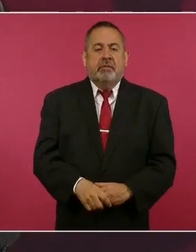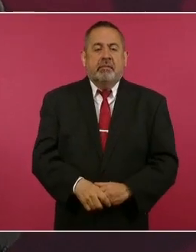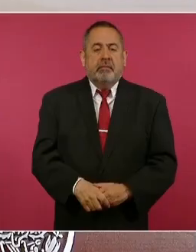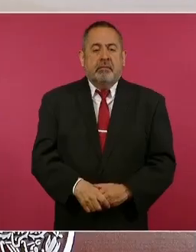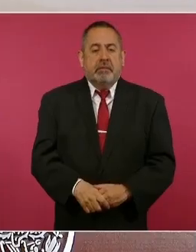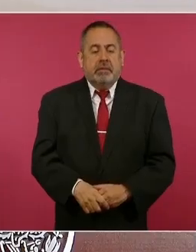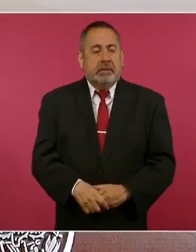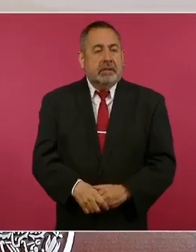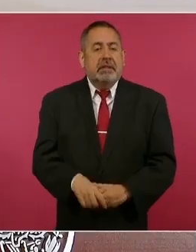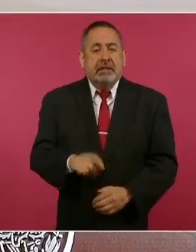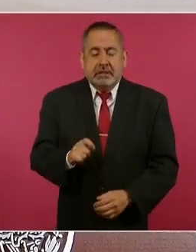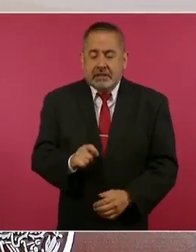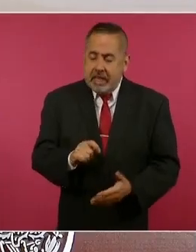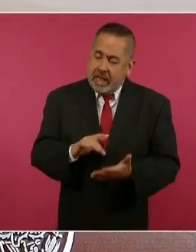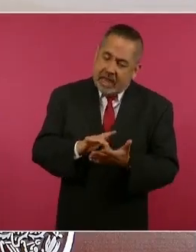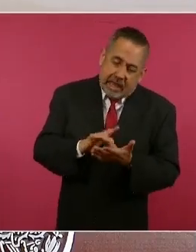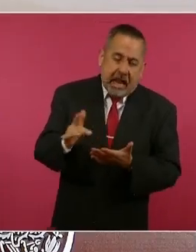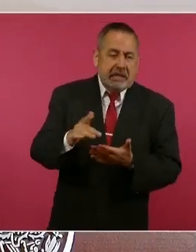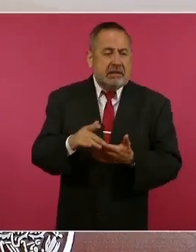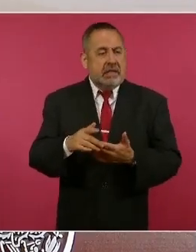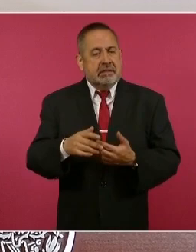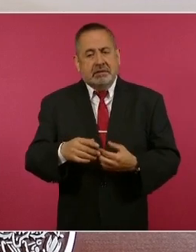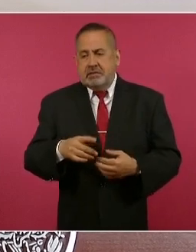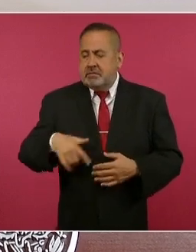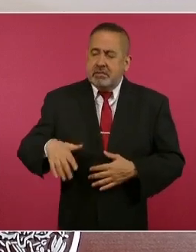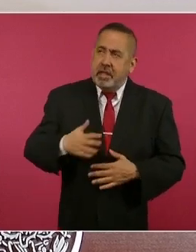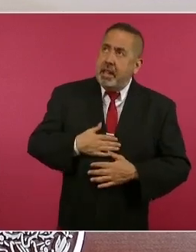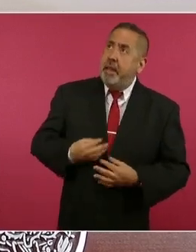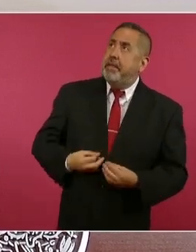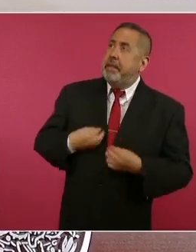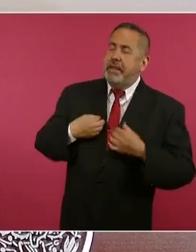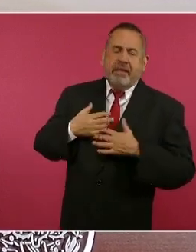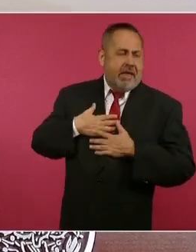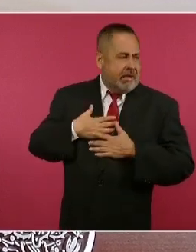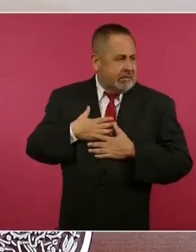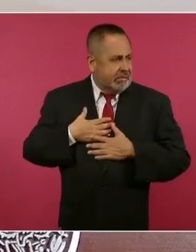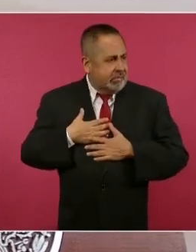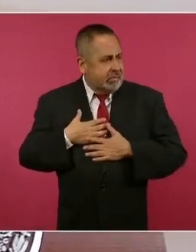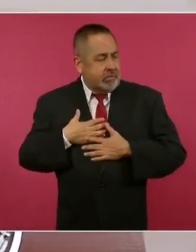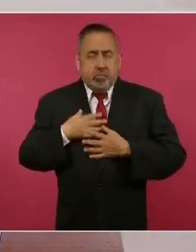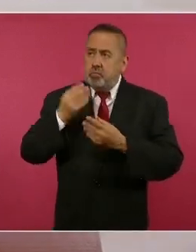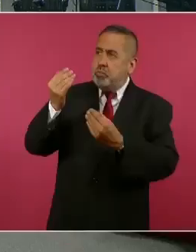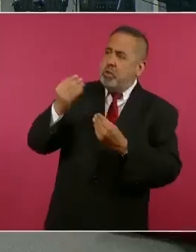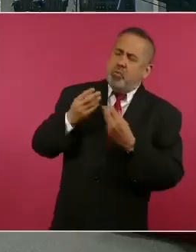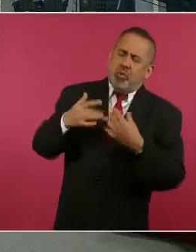Debemos decir gracias a la vida que nos está dando tanto.